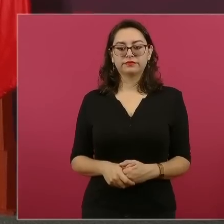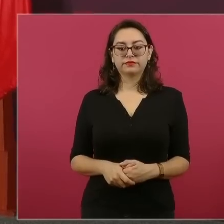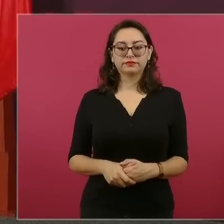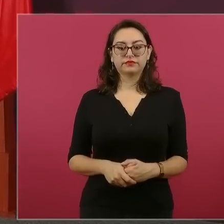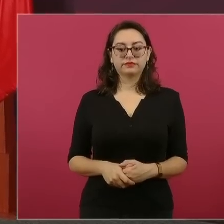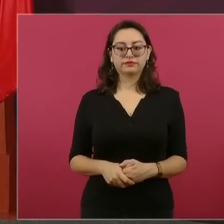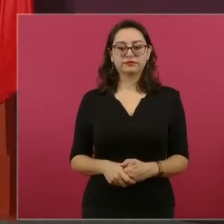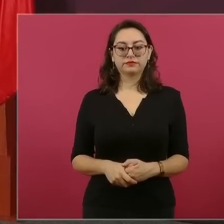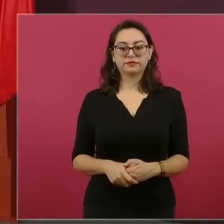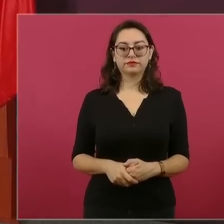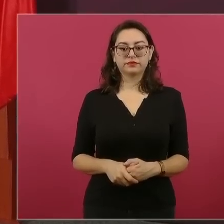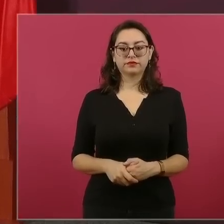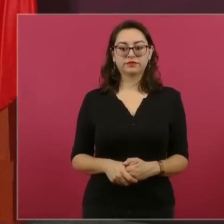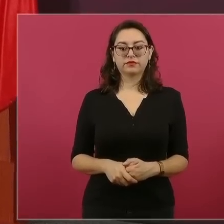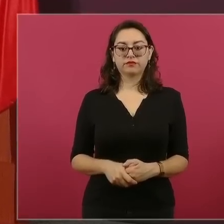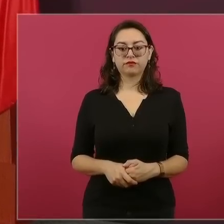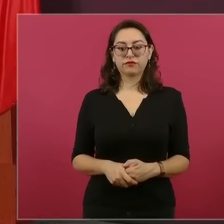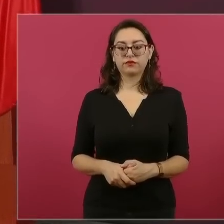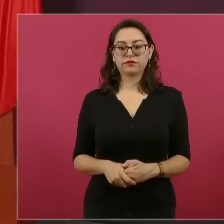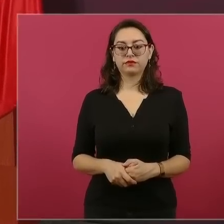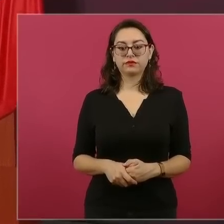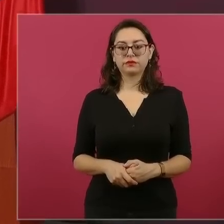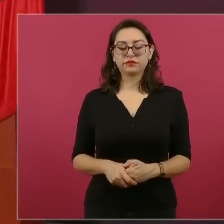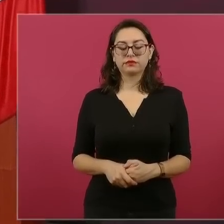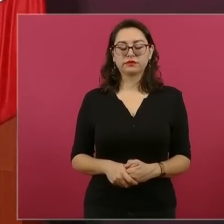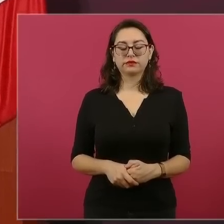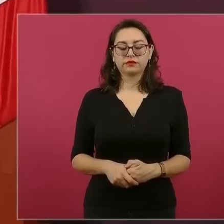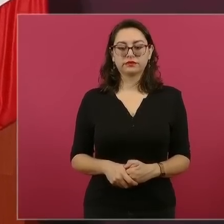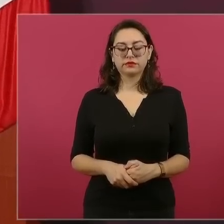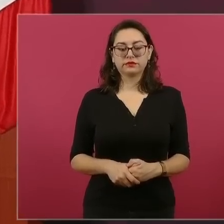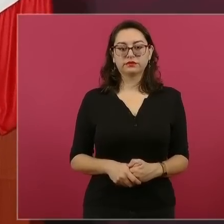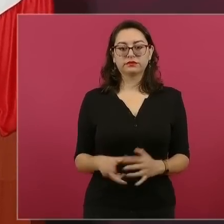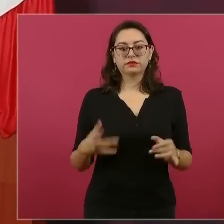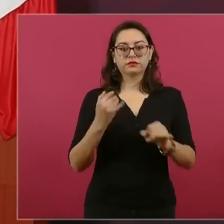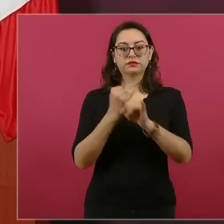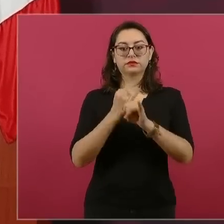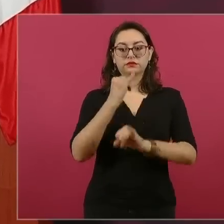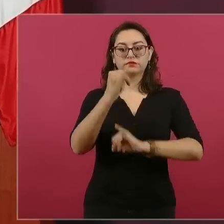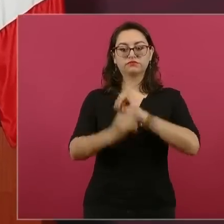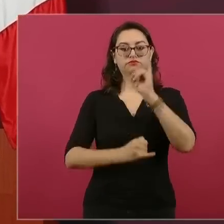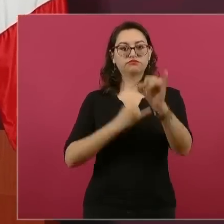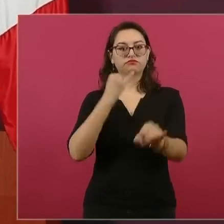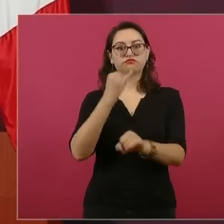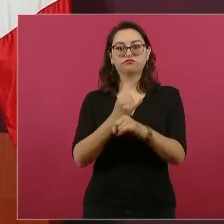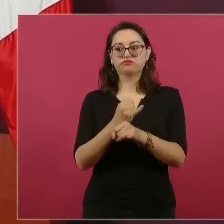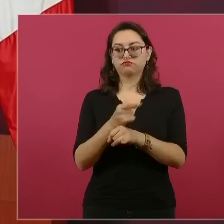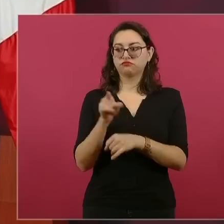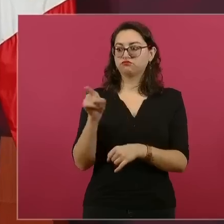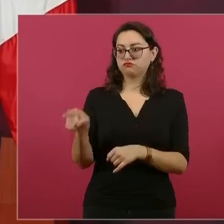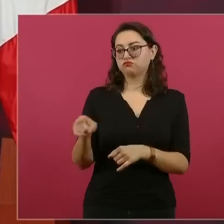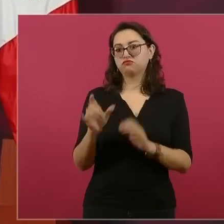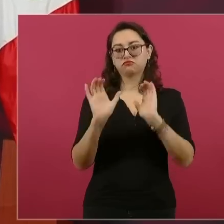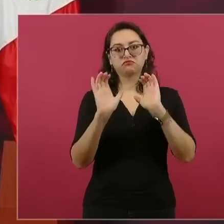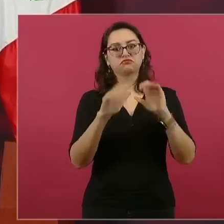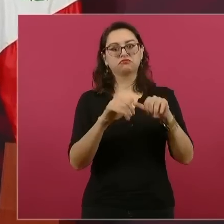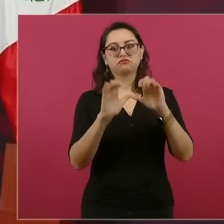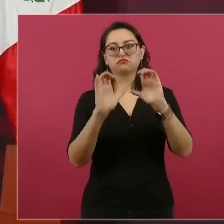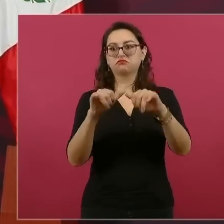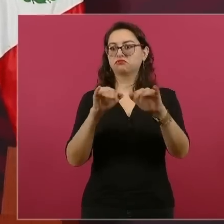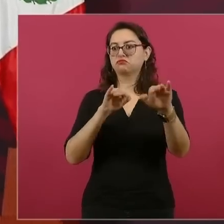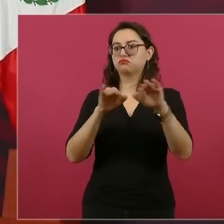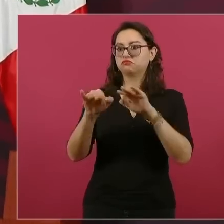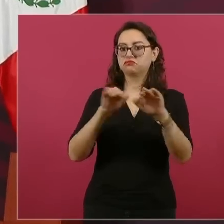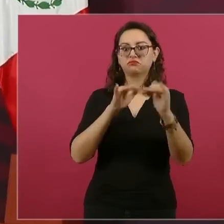porque ha estado en organismos internacionales